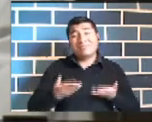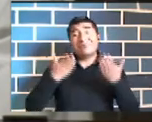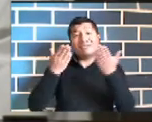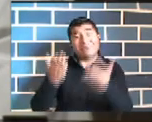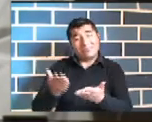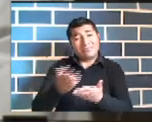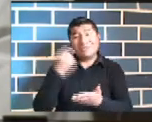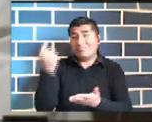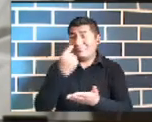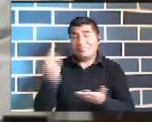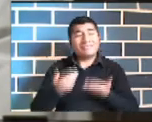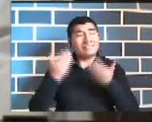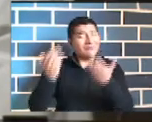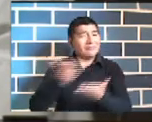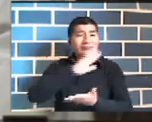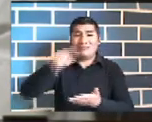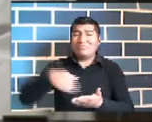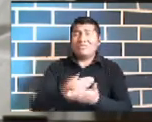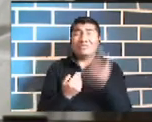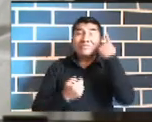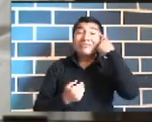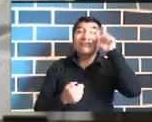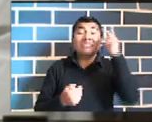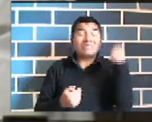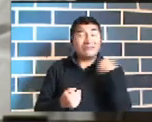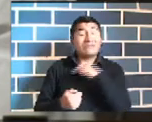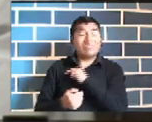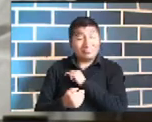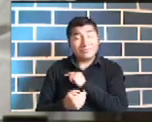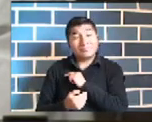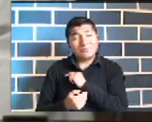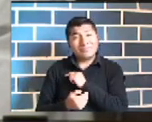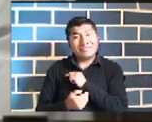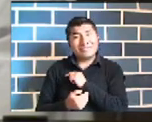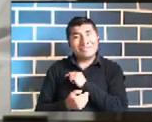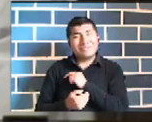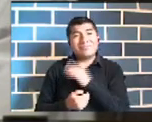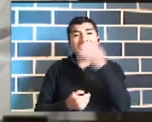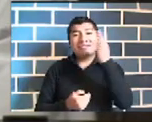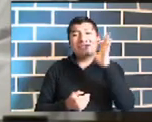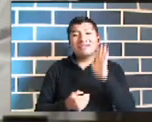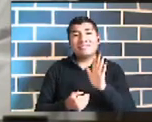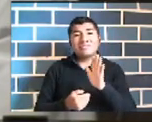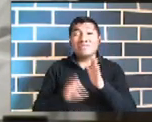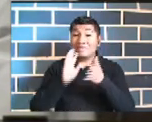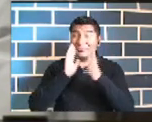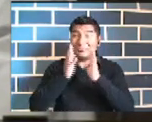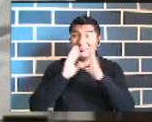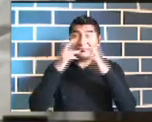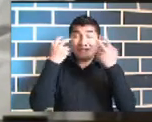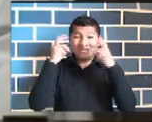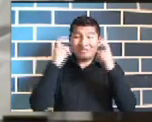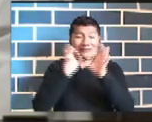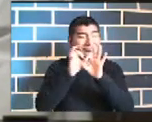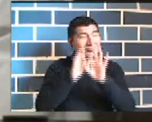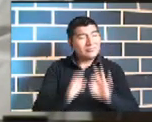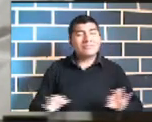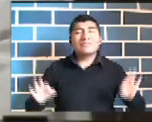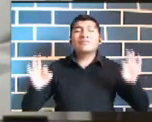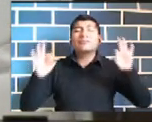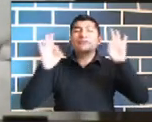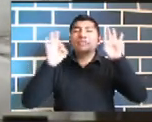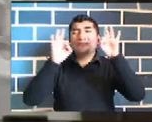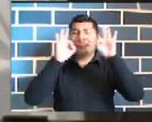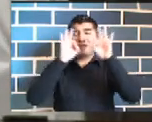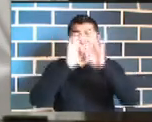y lo darán siempre todo por nosotros. El Evangelio nos habla de la importancia